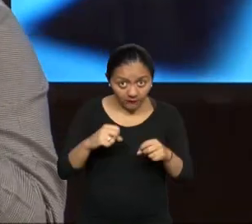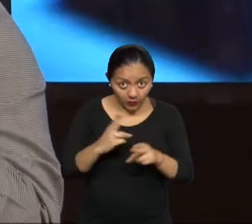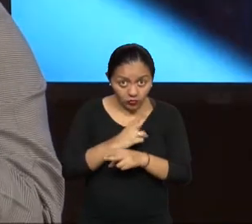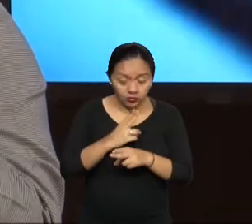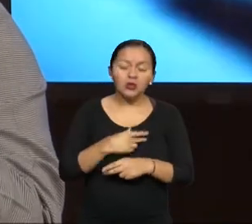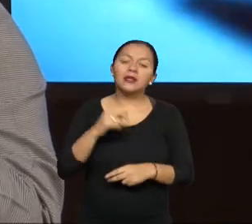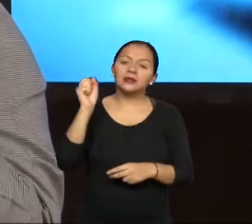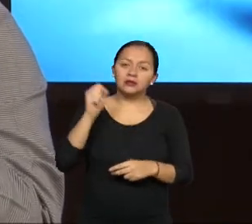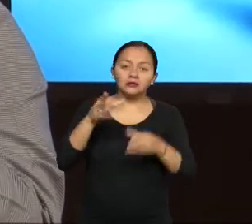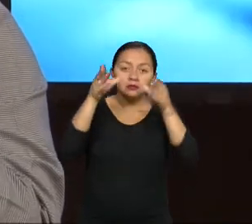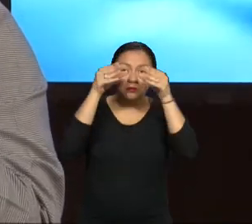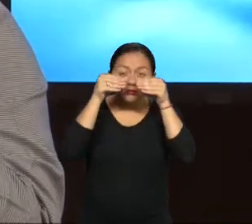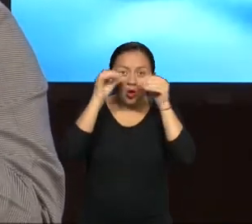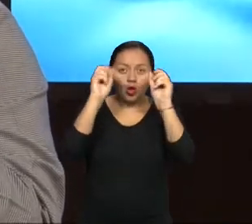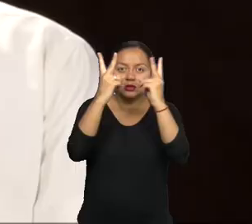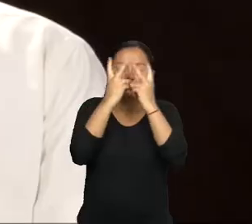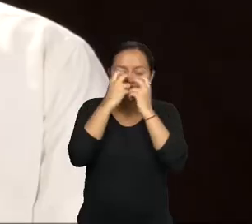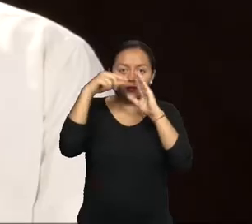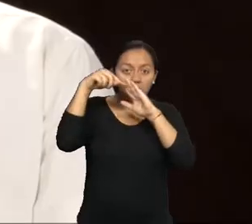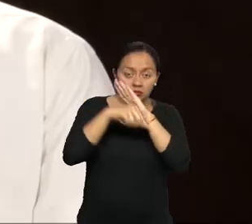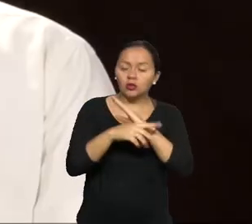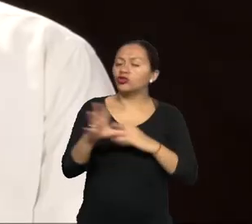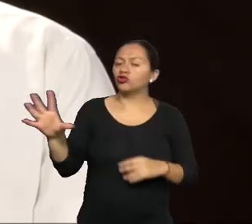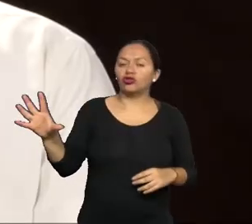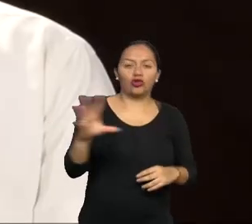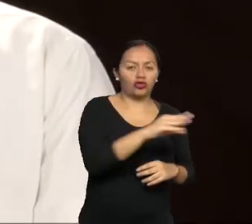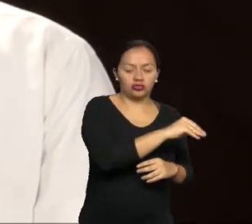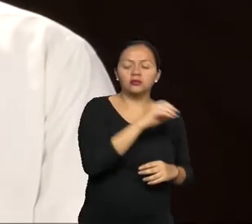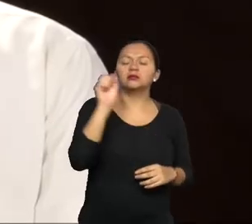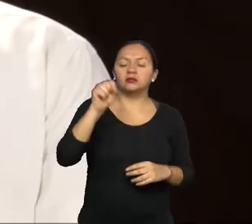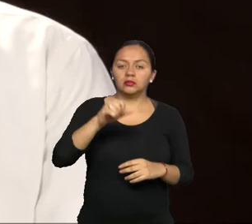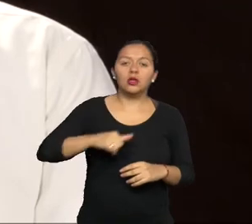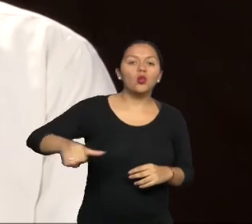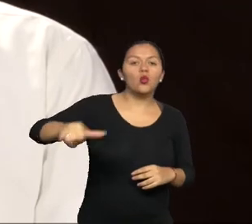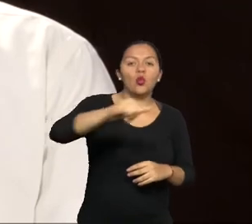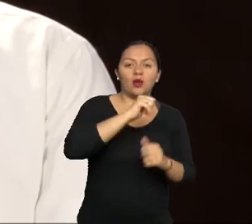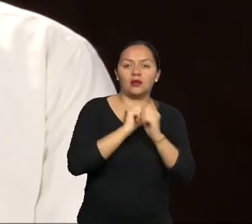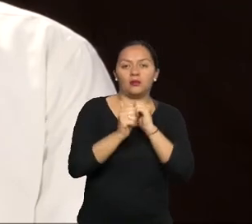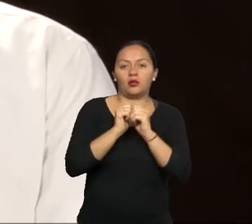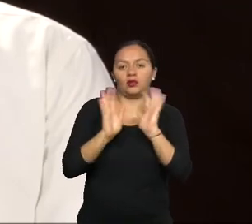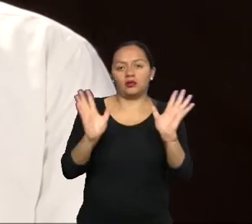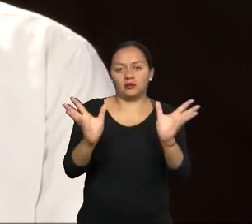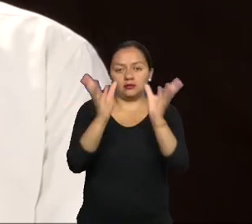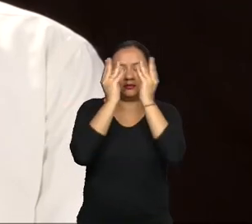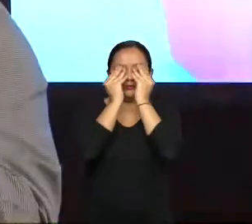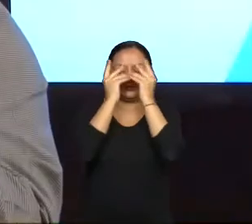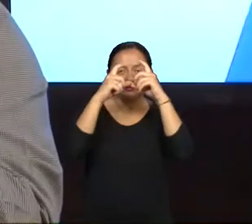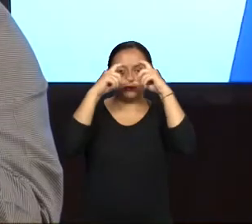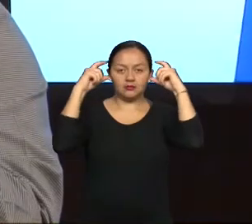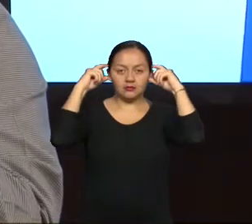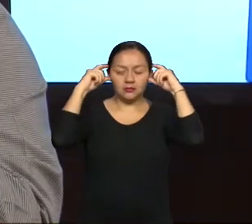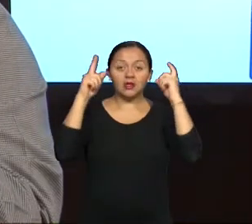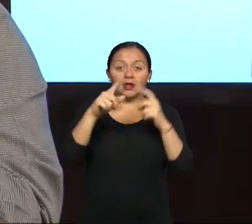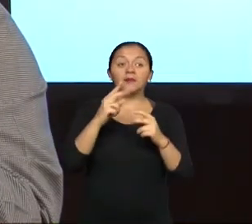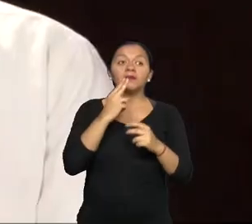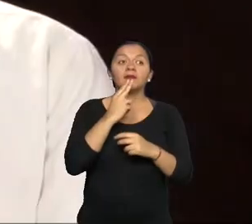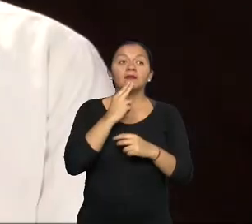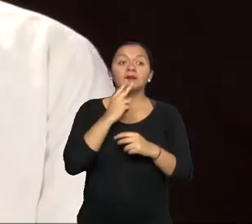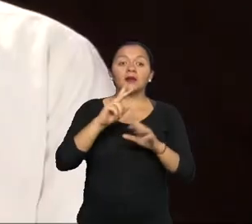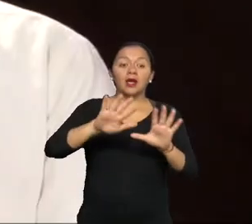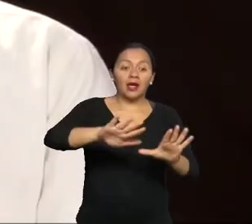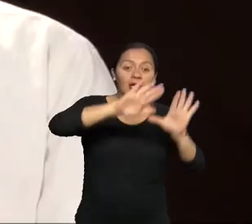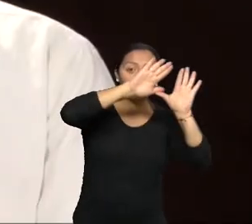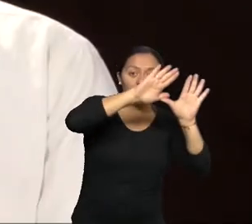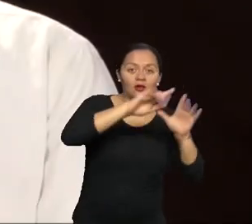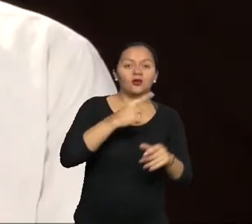¿Tengan baja visión, o sea, ciegos totales? Sí, por la igualdad deportiva, sí. Por igualdad de condiciones. ¿El arquero no tiene que ver? ¿El arquero es